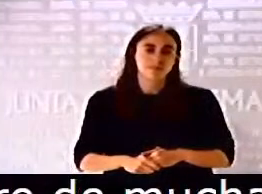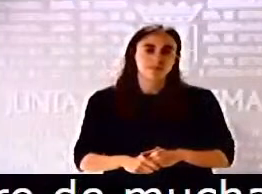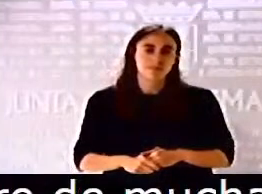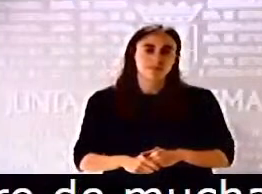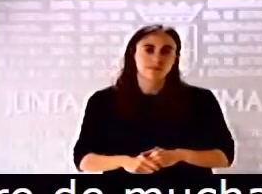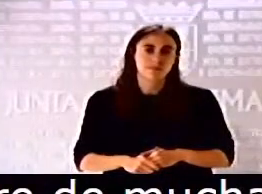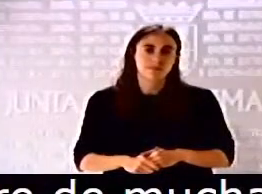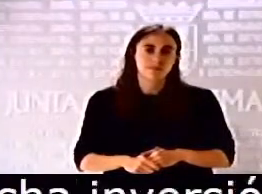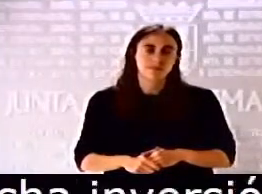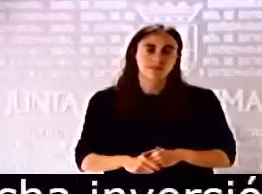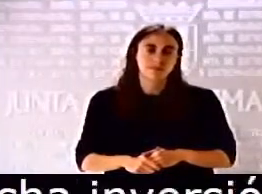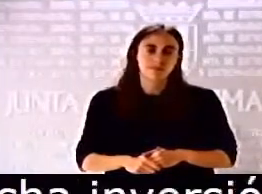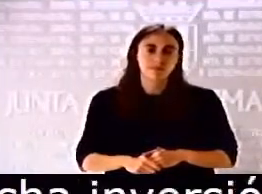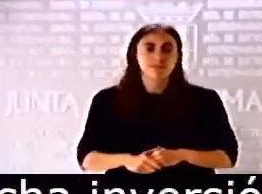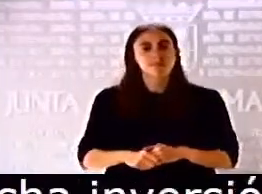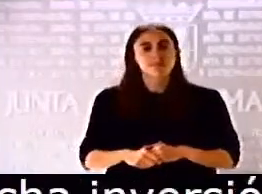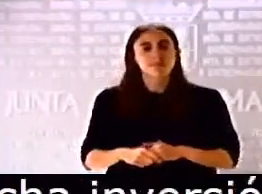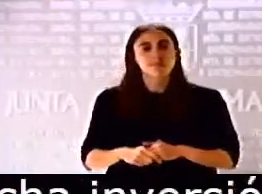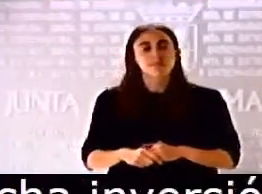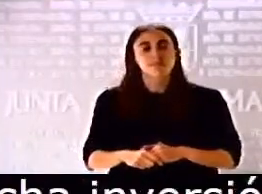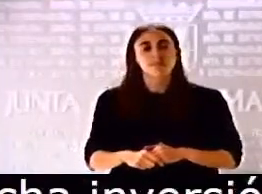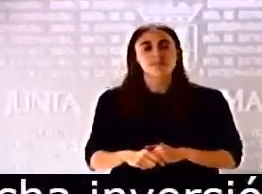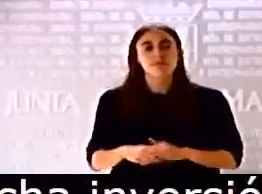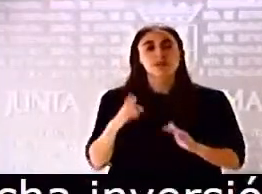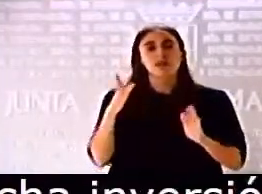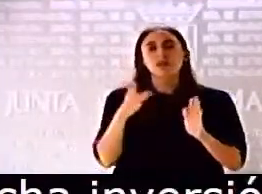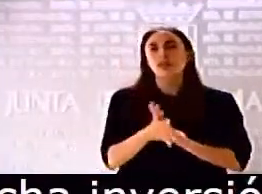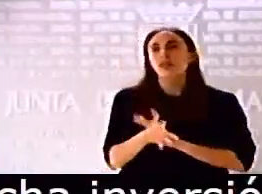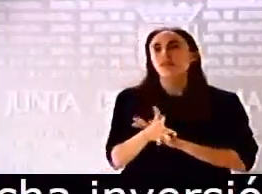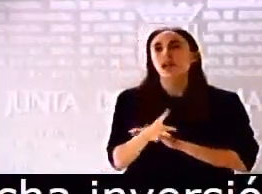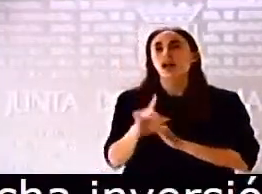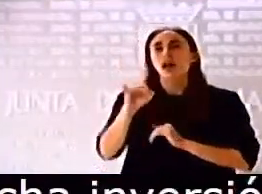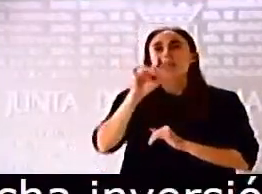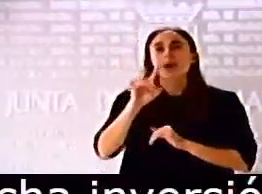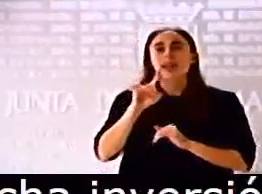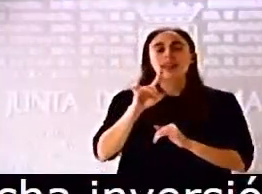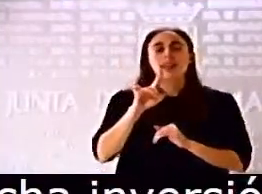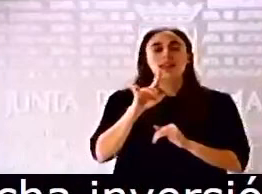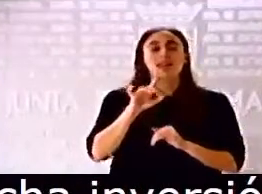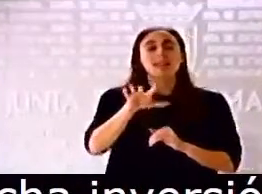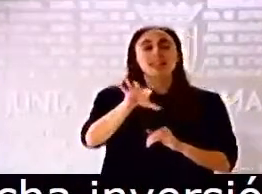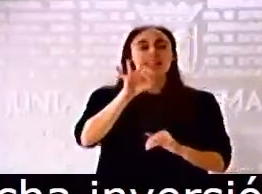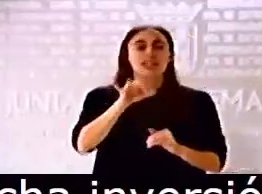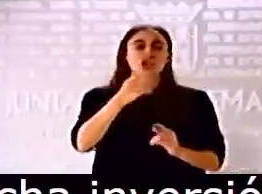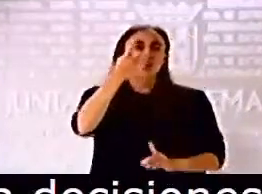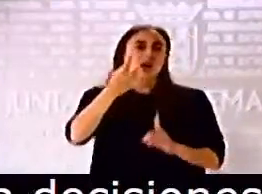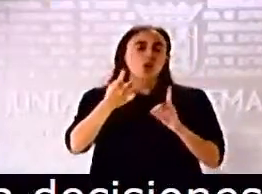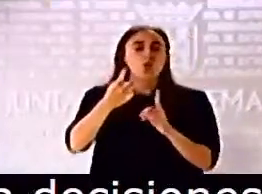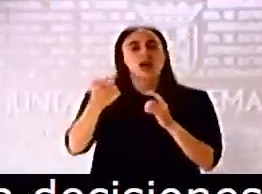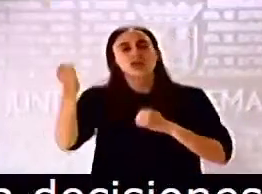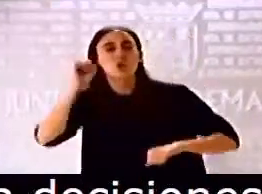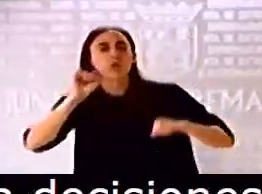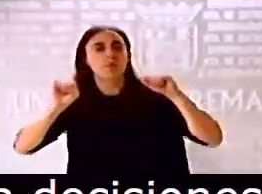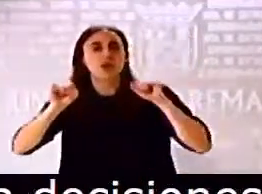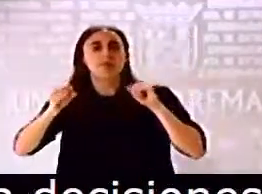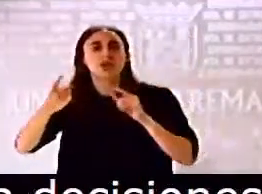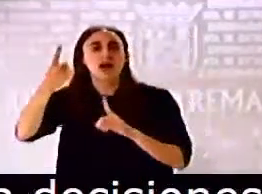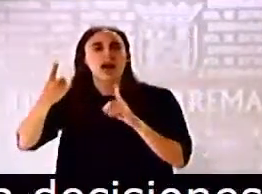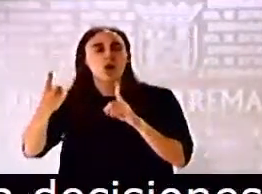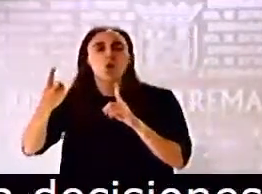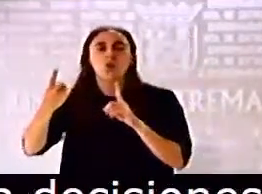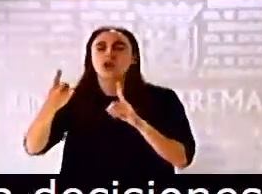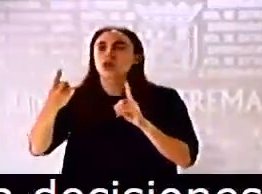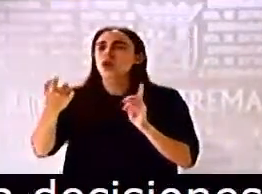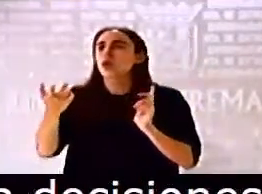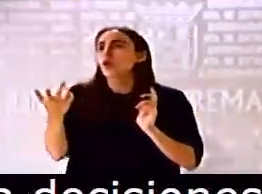Y no calificar determinadas decisiones o calificar determinados comportamientos o